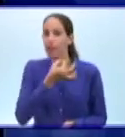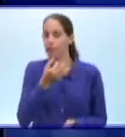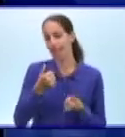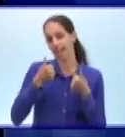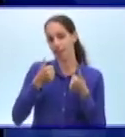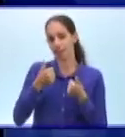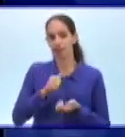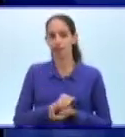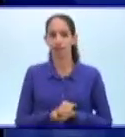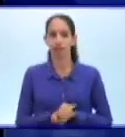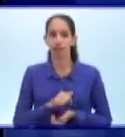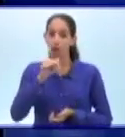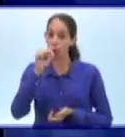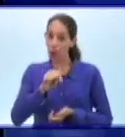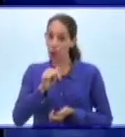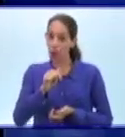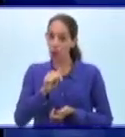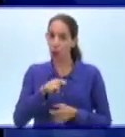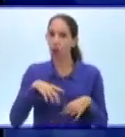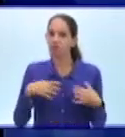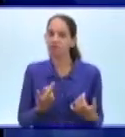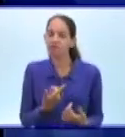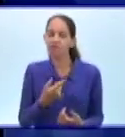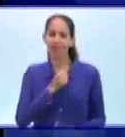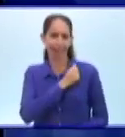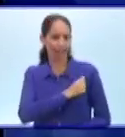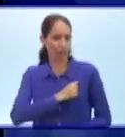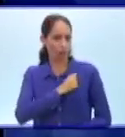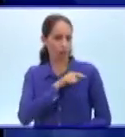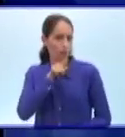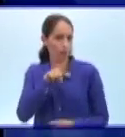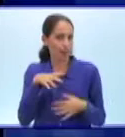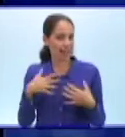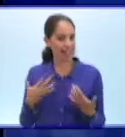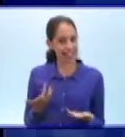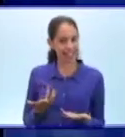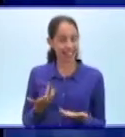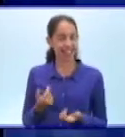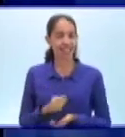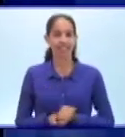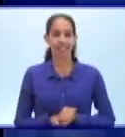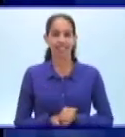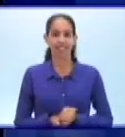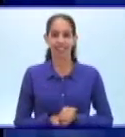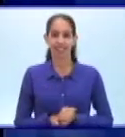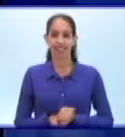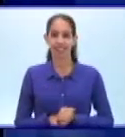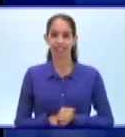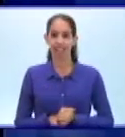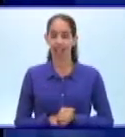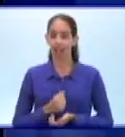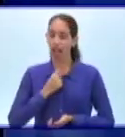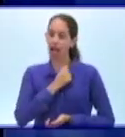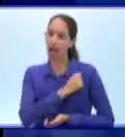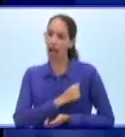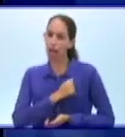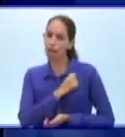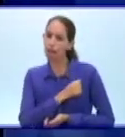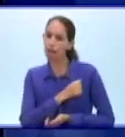en ¿qué es el amor? ¿Será el amor un